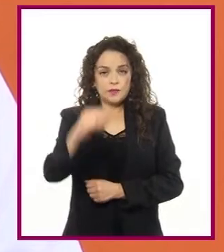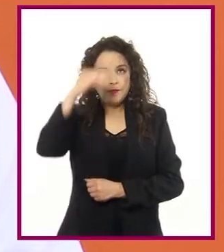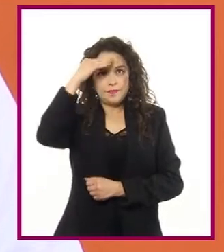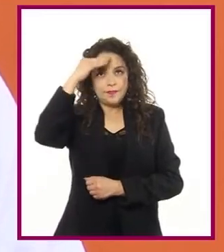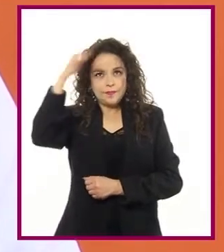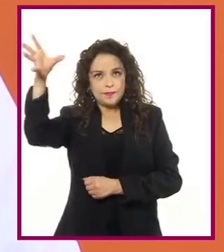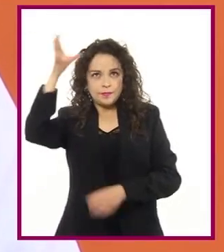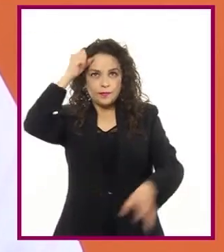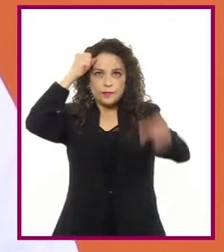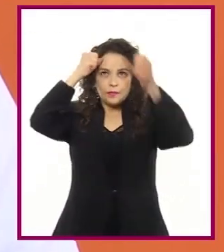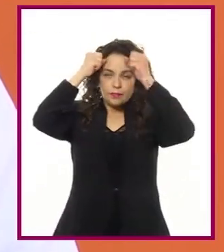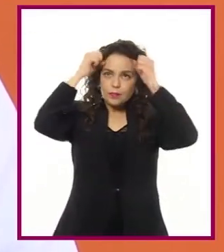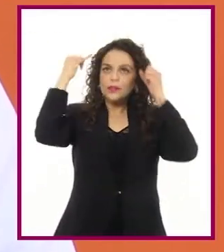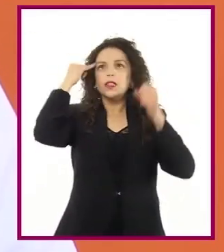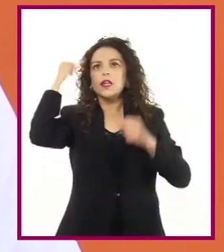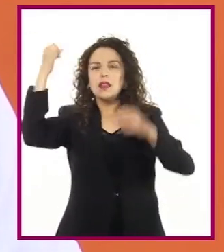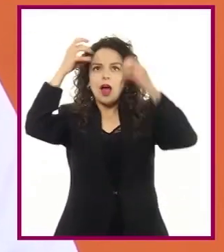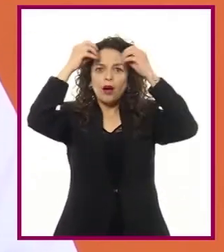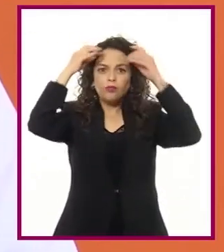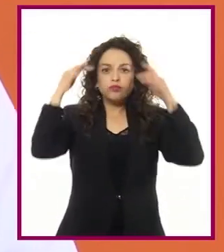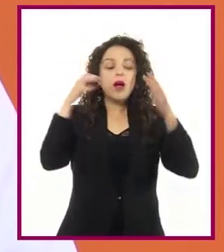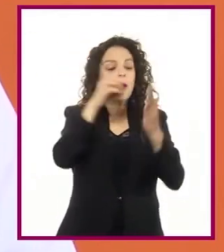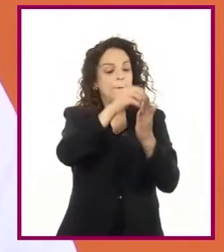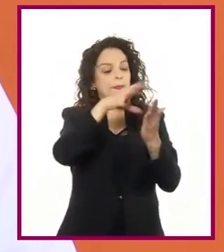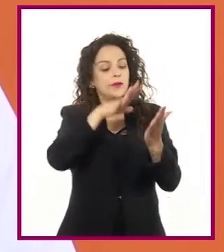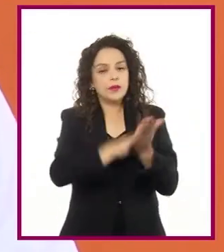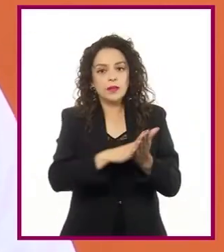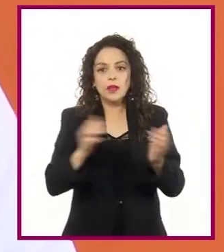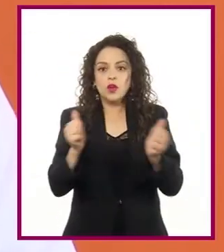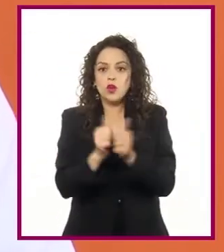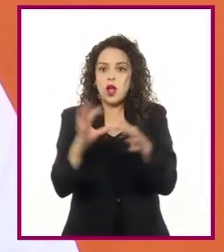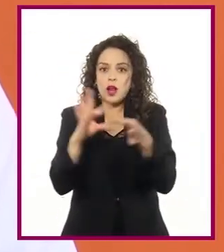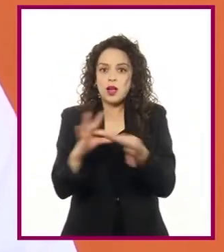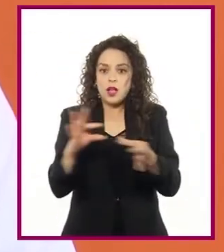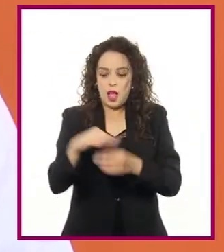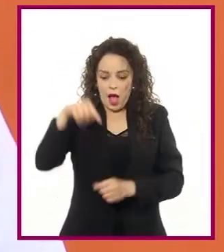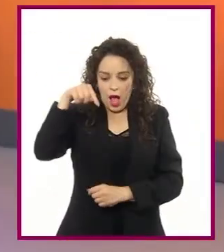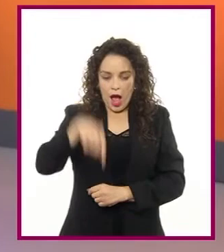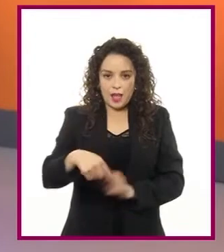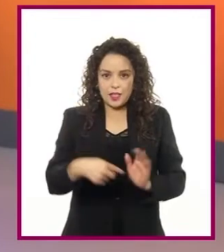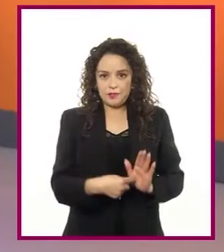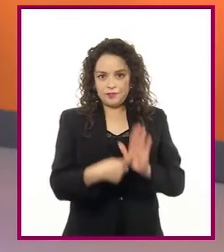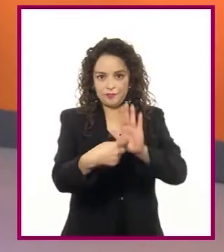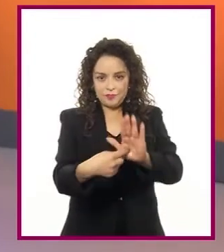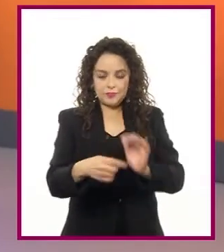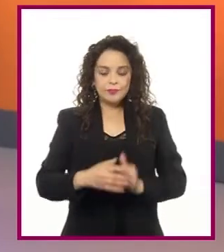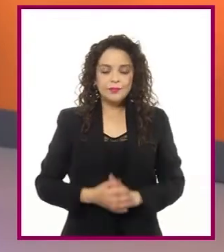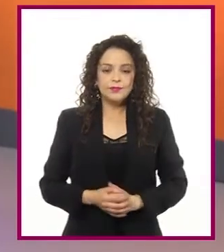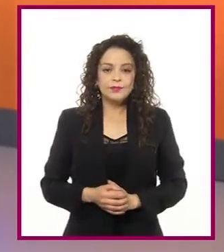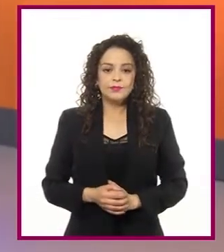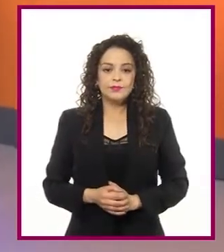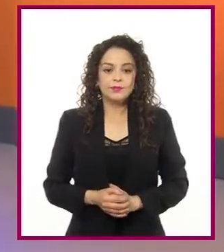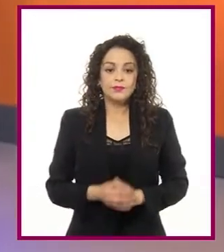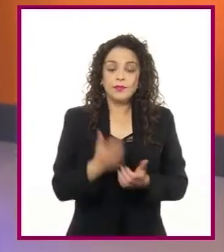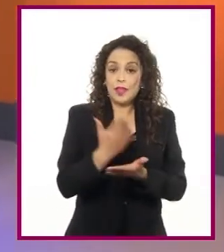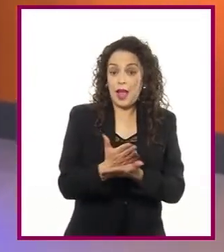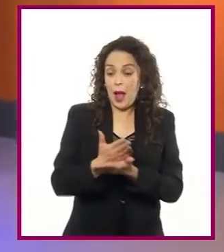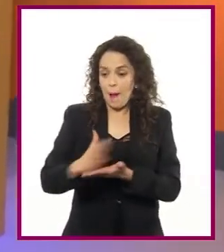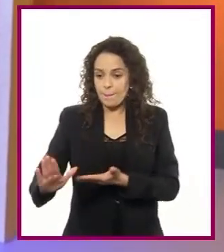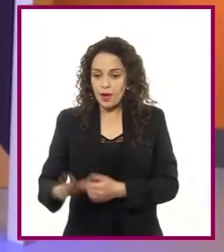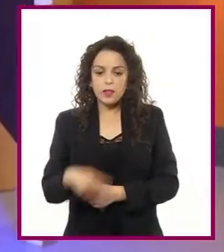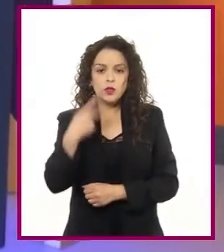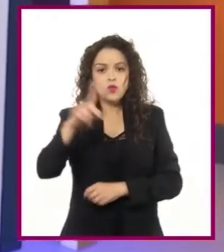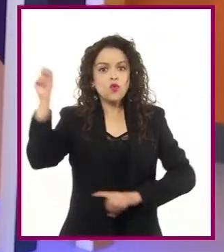reflexiones e ideas que concreten con las explicaciones que aquí desarrollaremos. Además, escriban